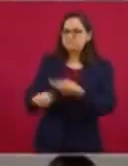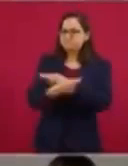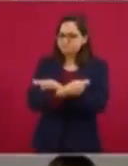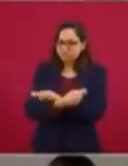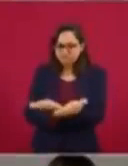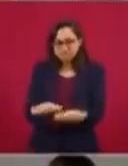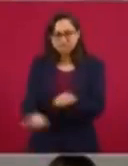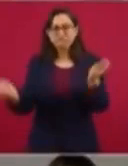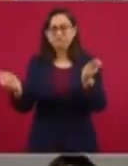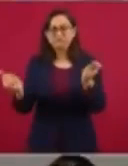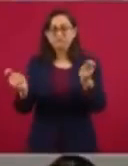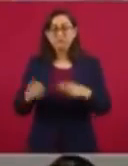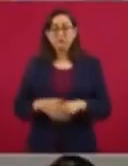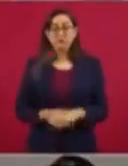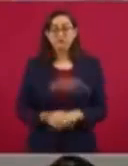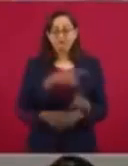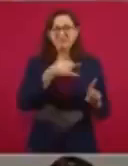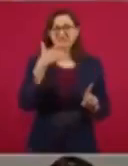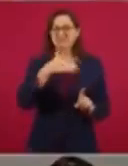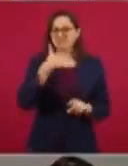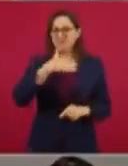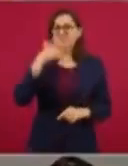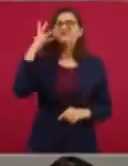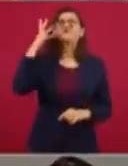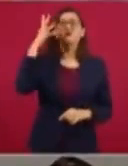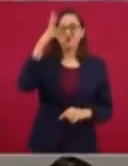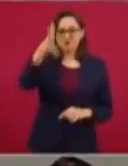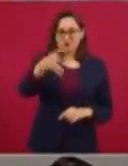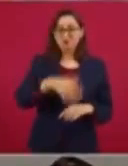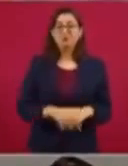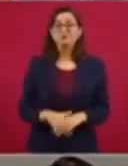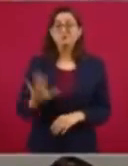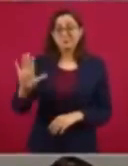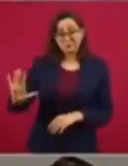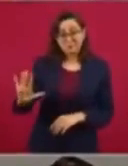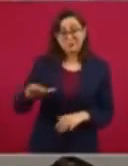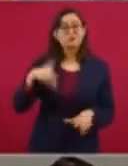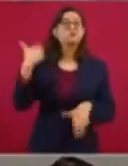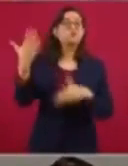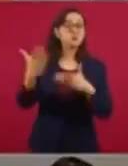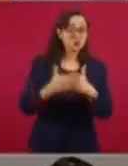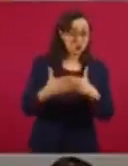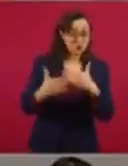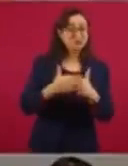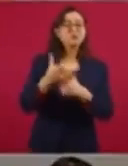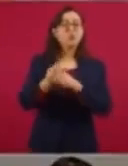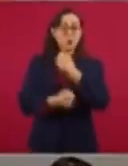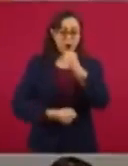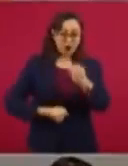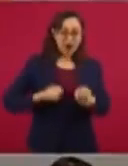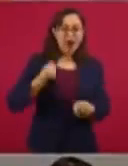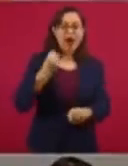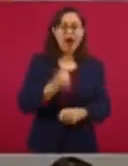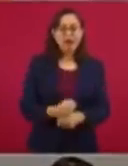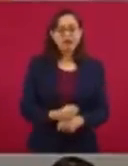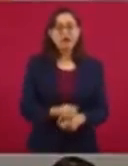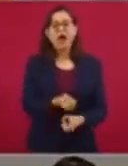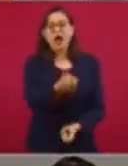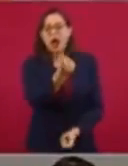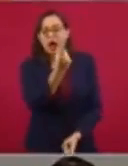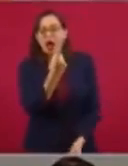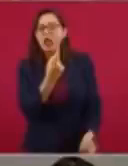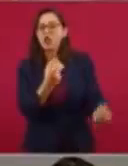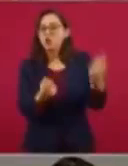pero no se confíen, porque en años futuros algunos malos